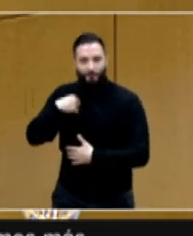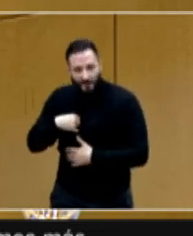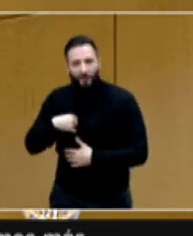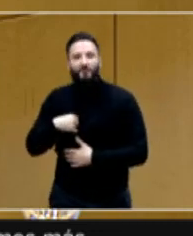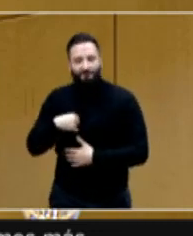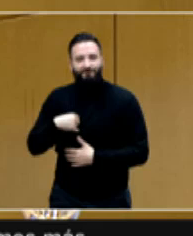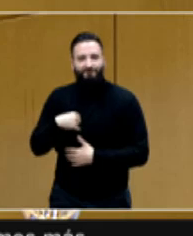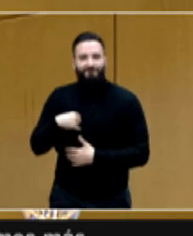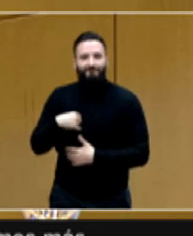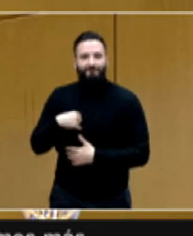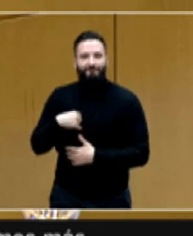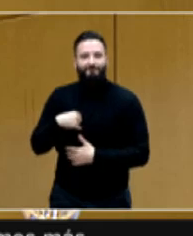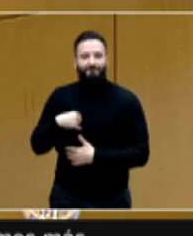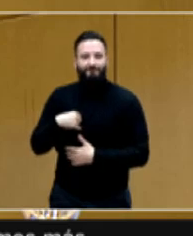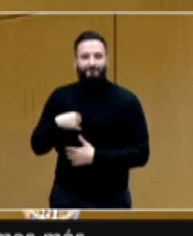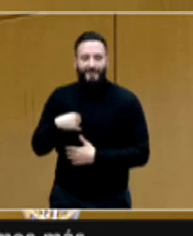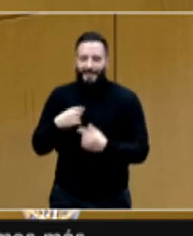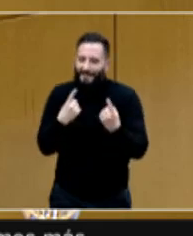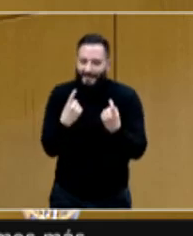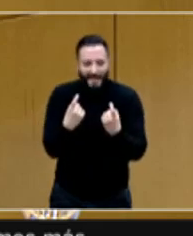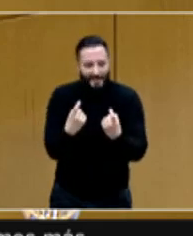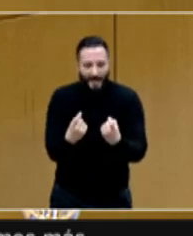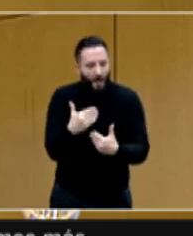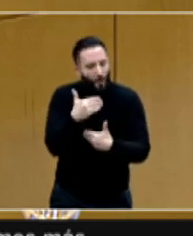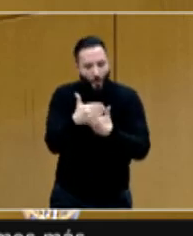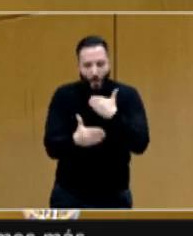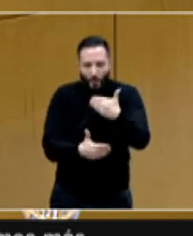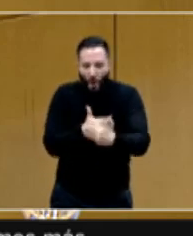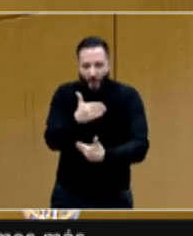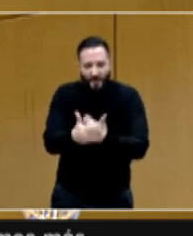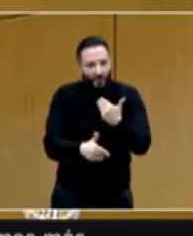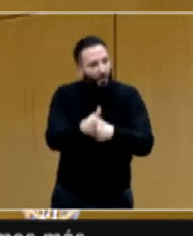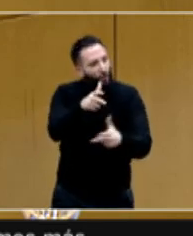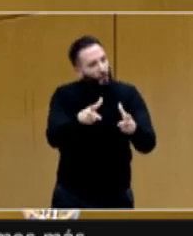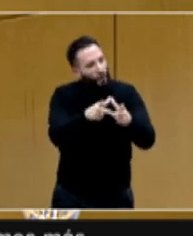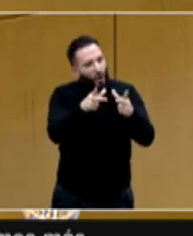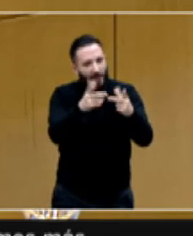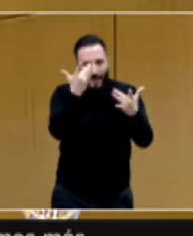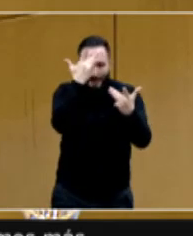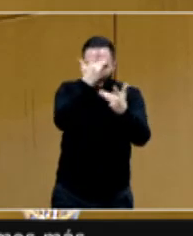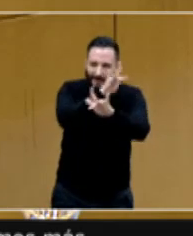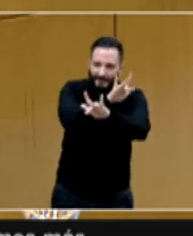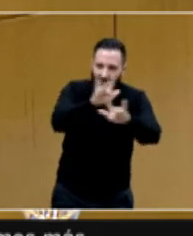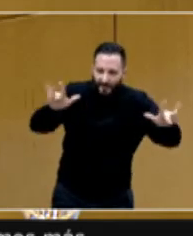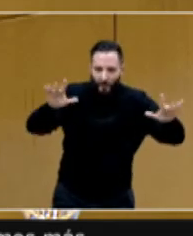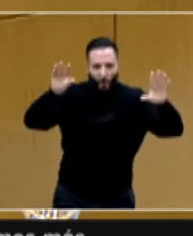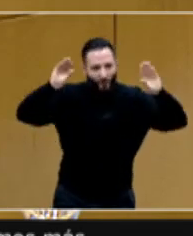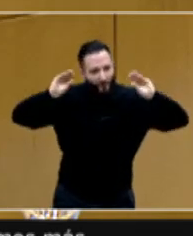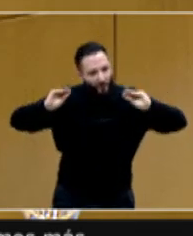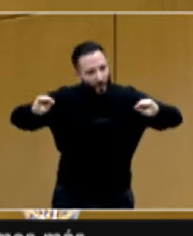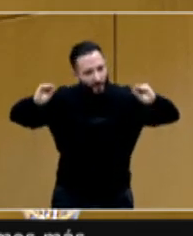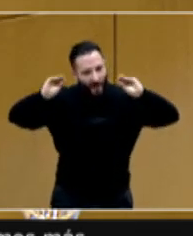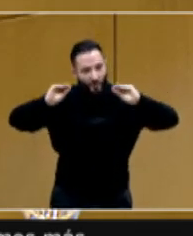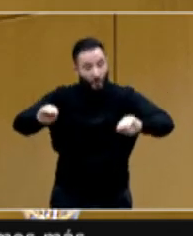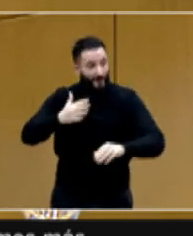que hay que necesita todavía un proceso de sensibilización de mayor formación todavía hay muchas familias que no